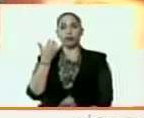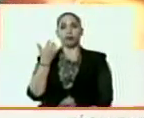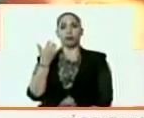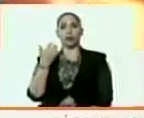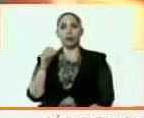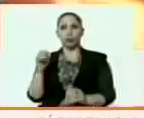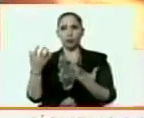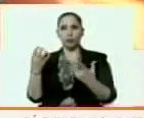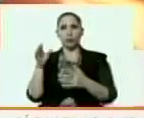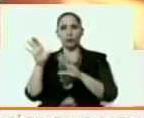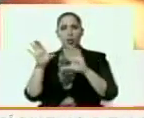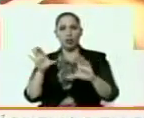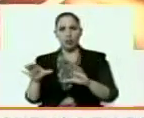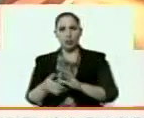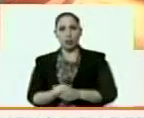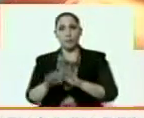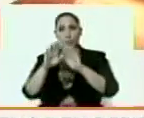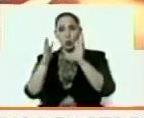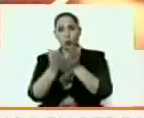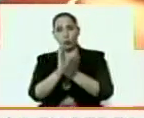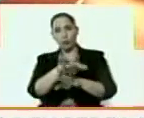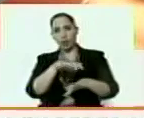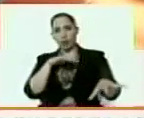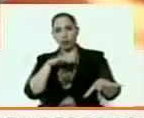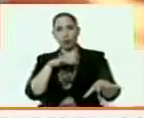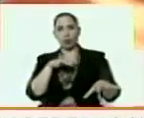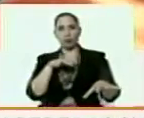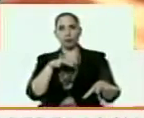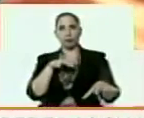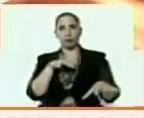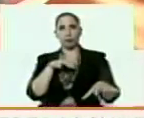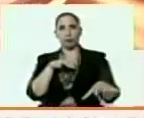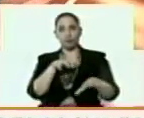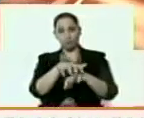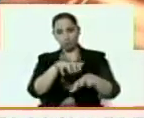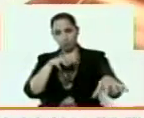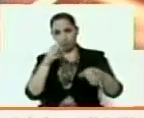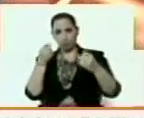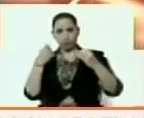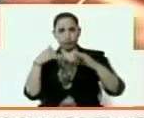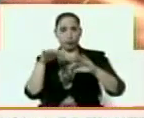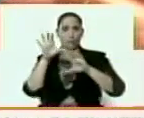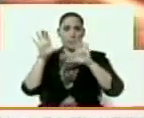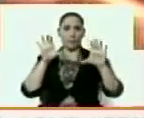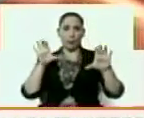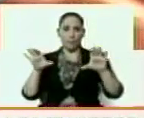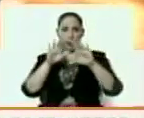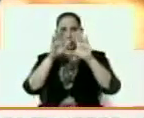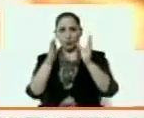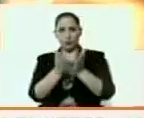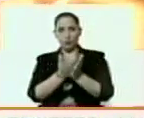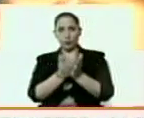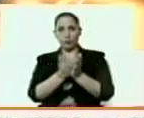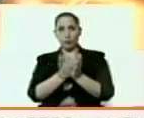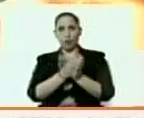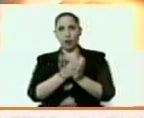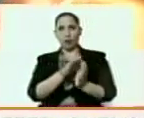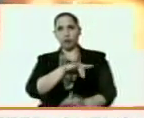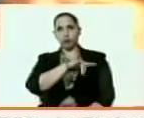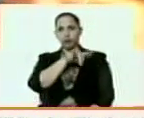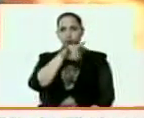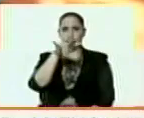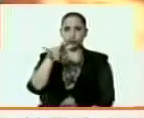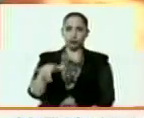yo diría que es el mundo mayoritario. La mayor cantidad de países que, por cierto, vinieron acá a la reunión